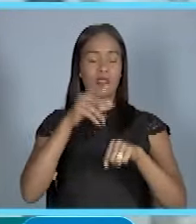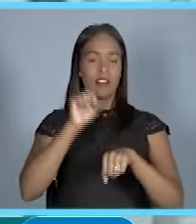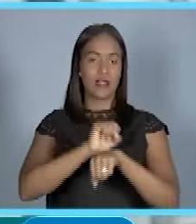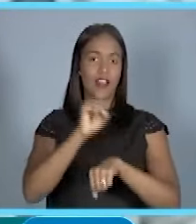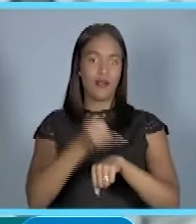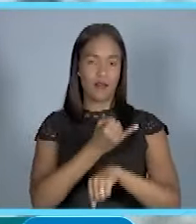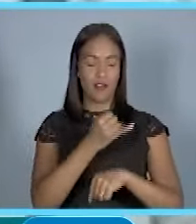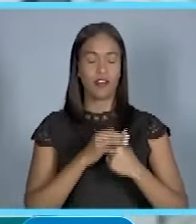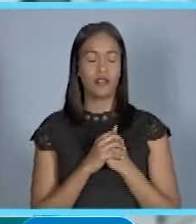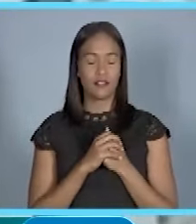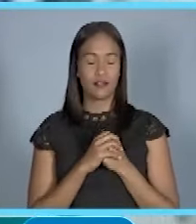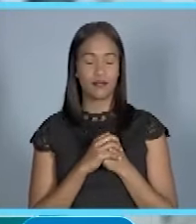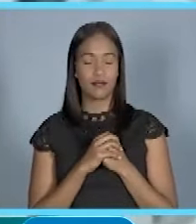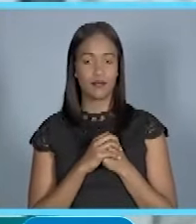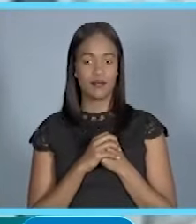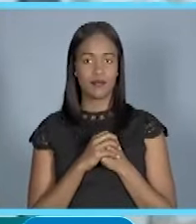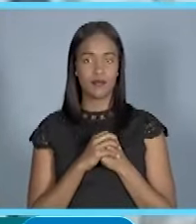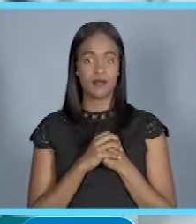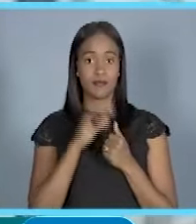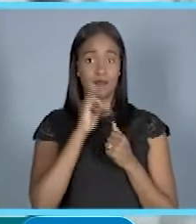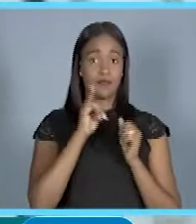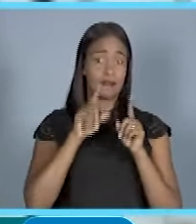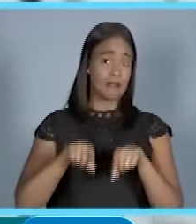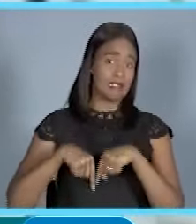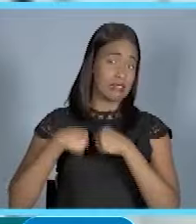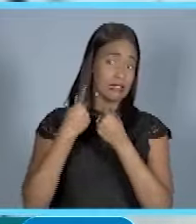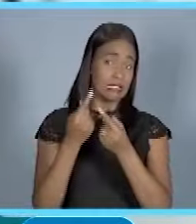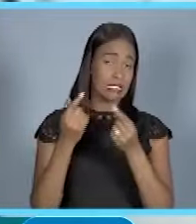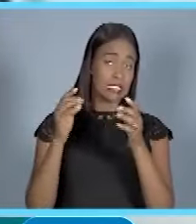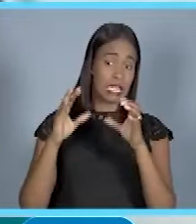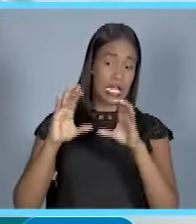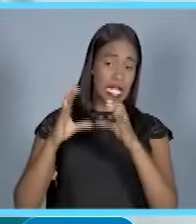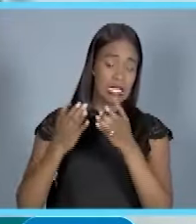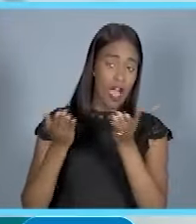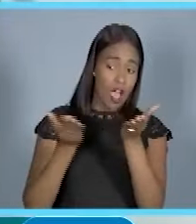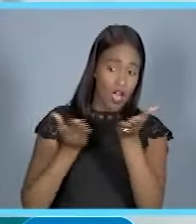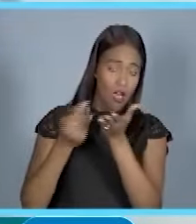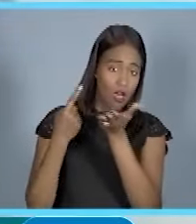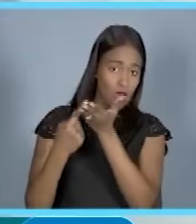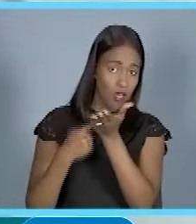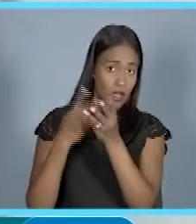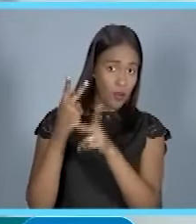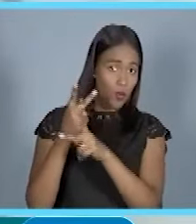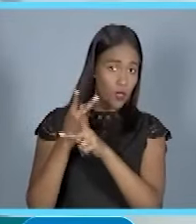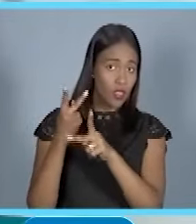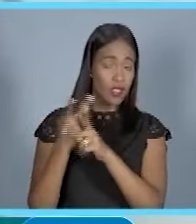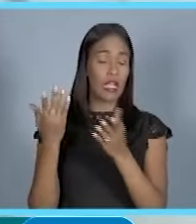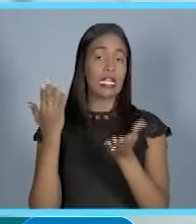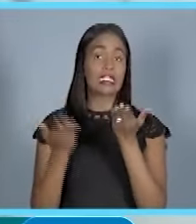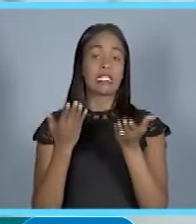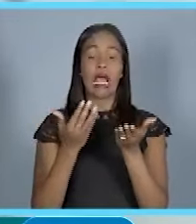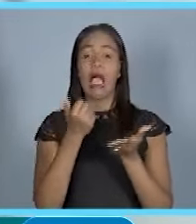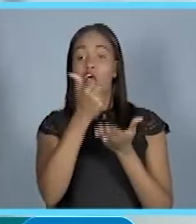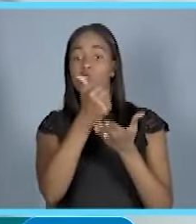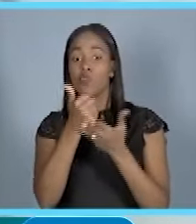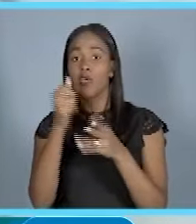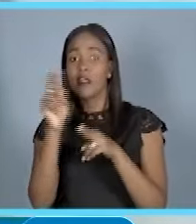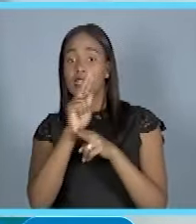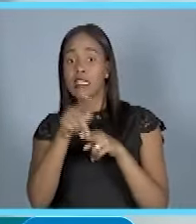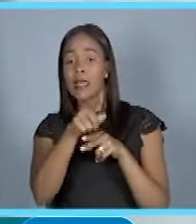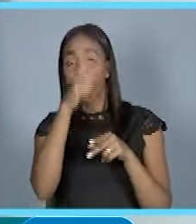Eso ha sido nulo. Desde las charlas de prevención, tal vez llevar insumos para prevenir que las personas